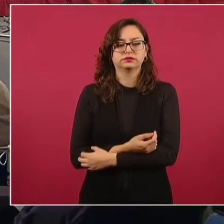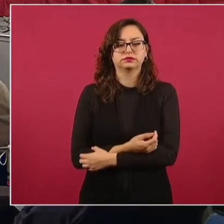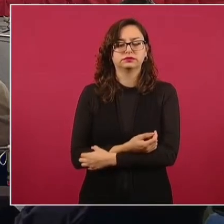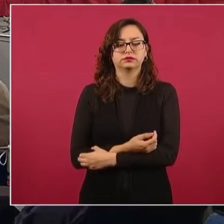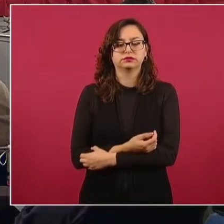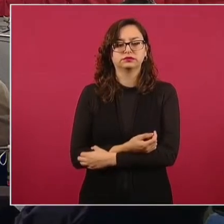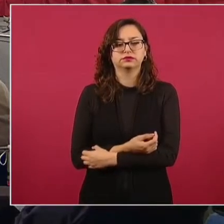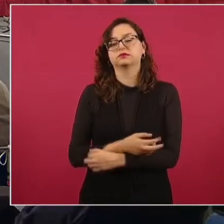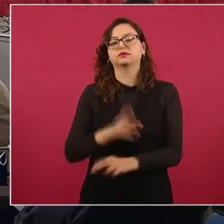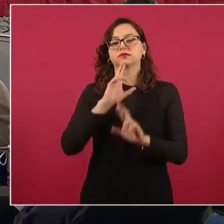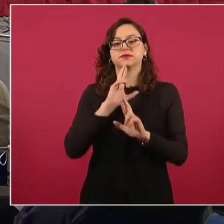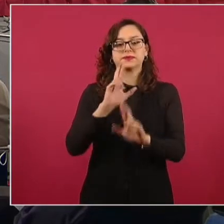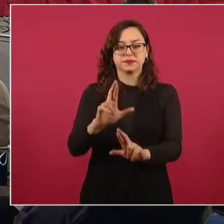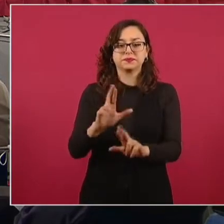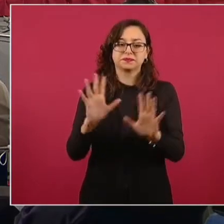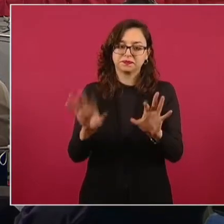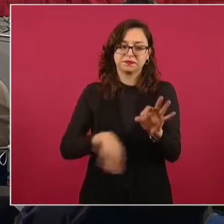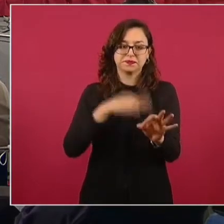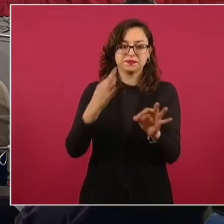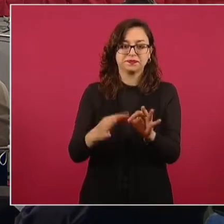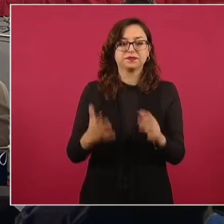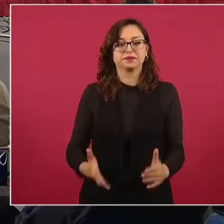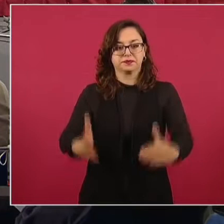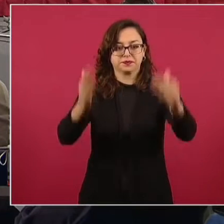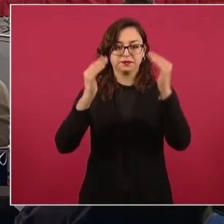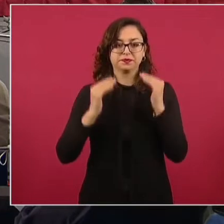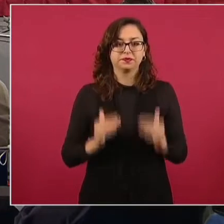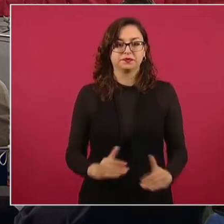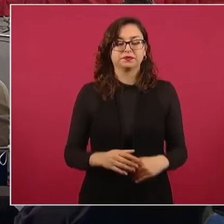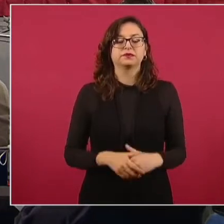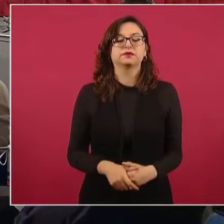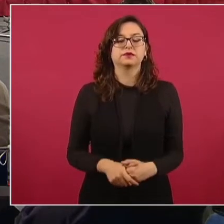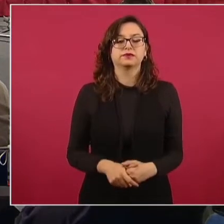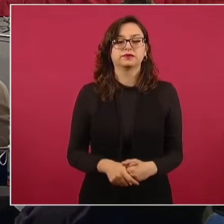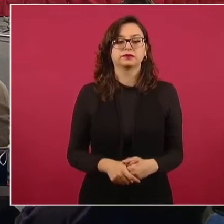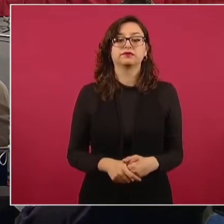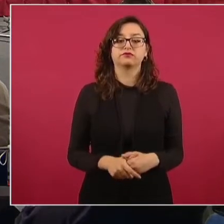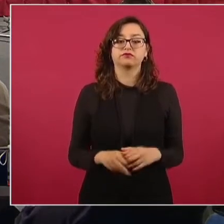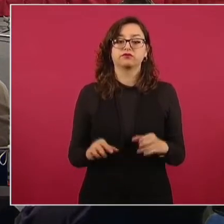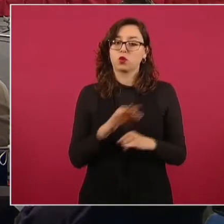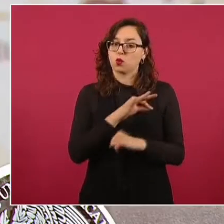respuesta, pero vamos con la siguiente y última nota. Es muy importante.